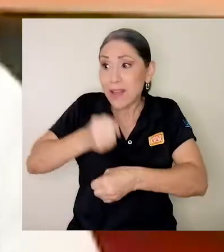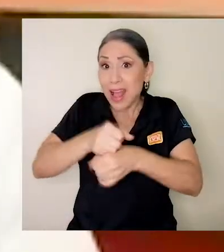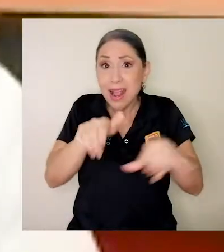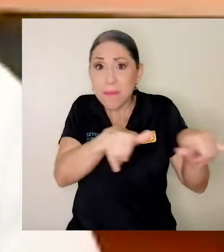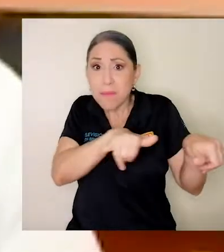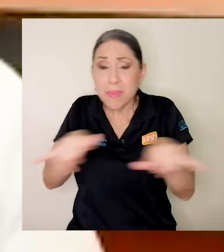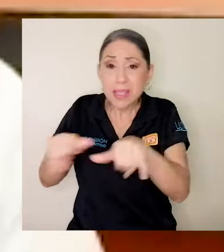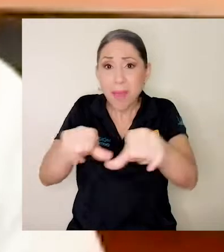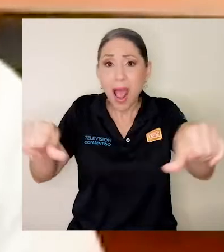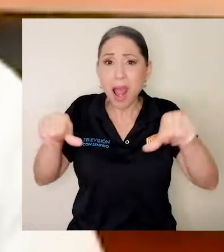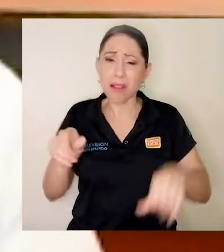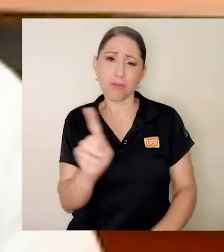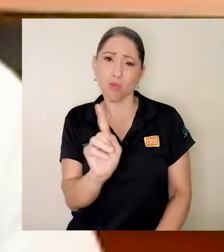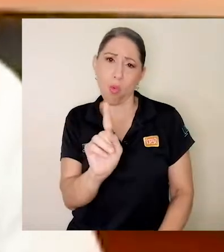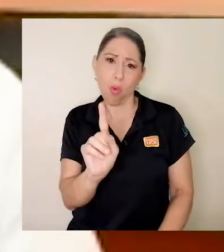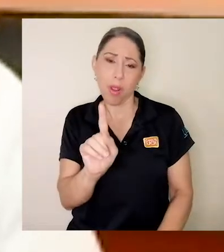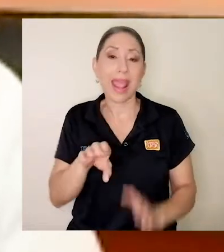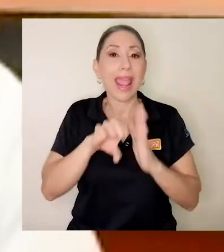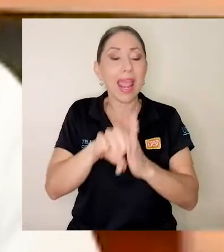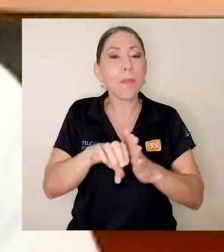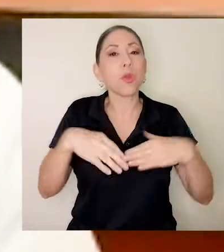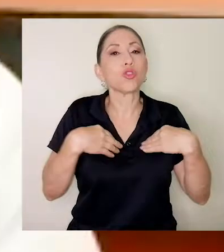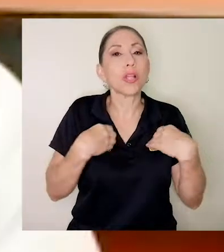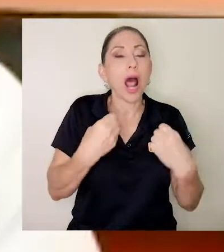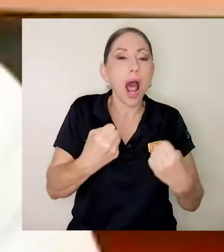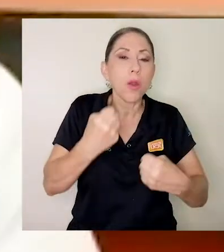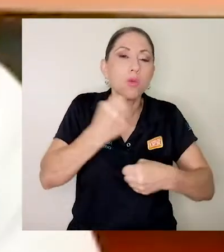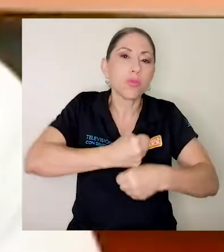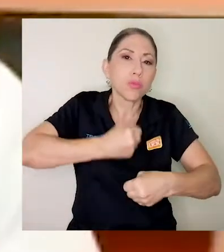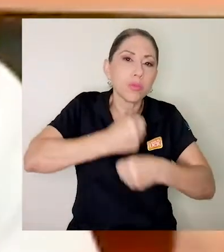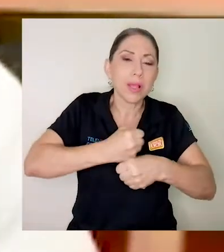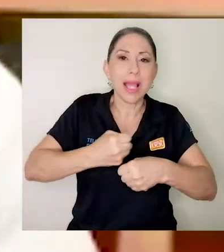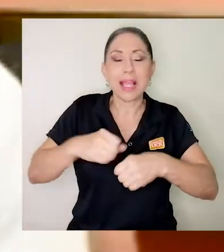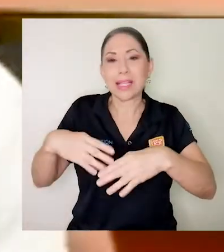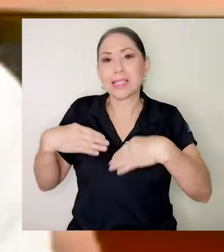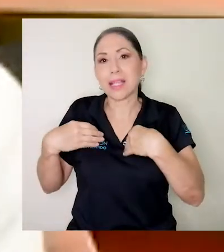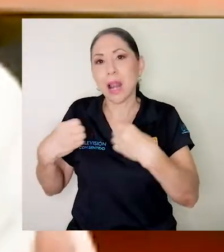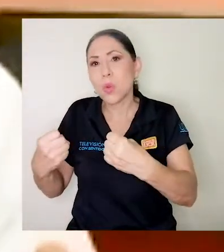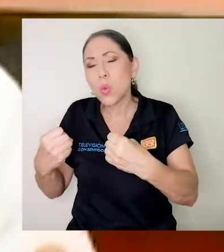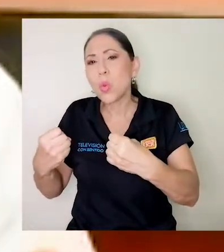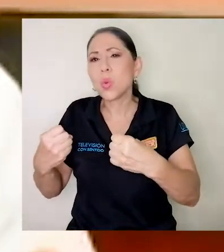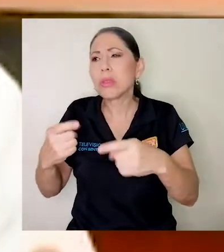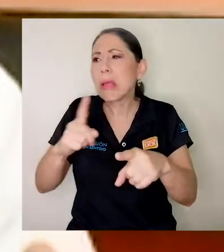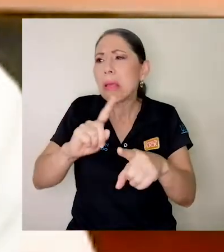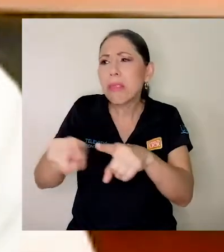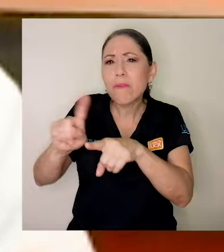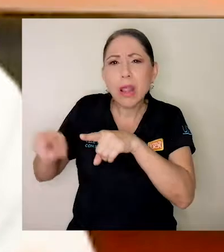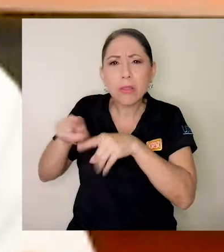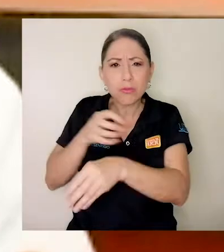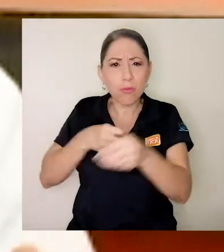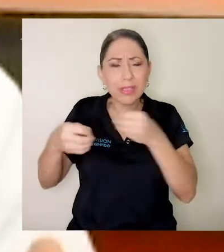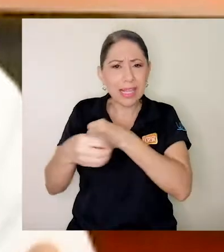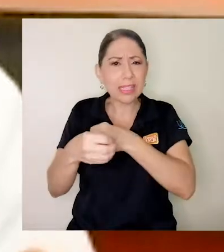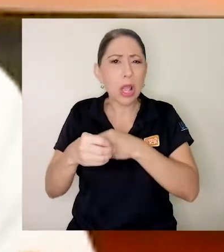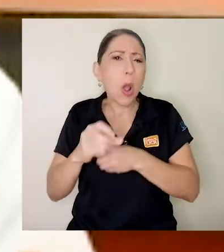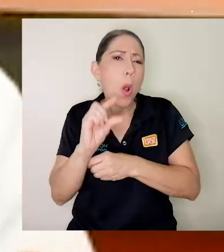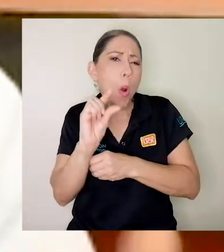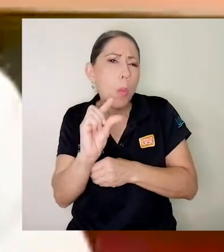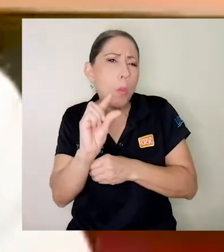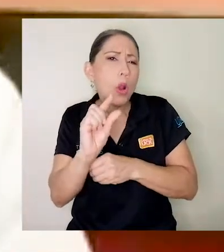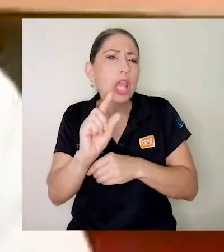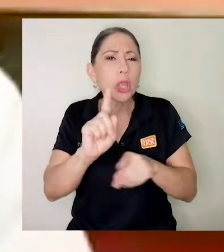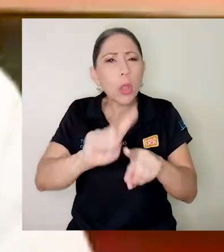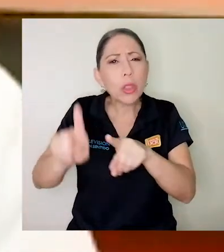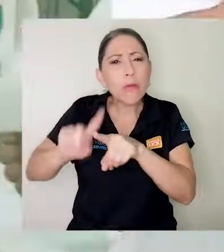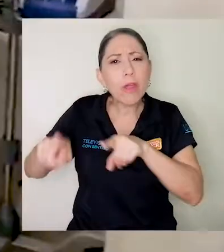Por ejemplo, en salud laboral, en salud ocupacional, hay un poquito menos de riesgo. No es que no haya riesgo,